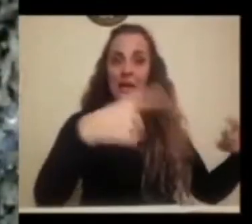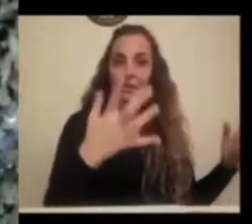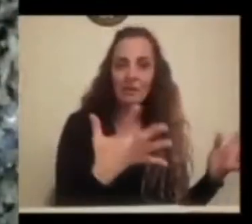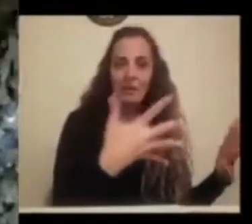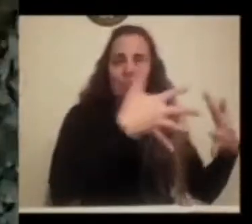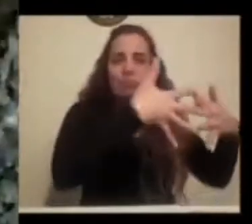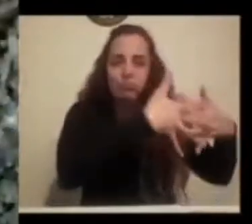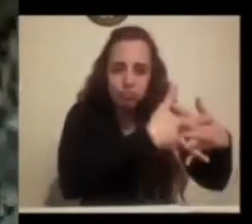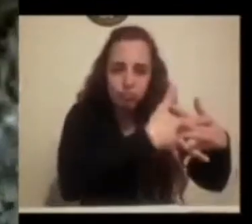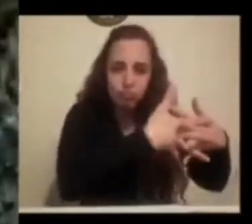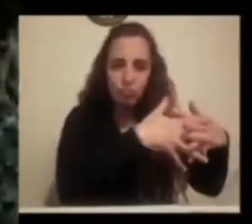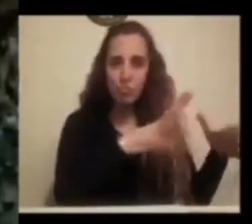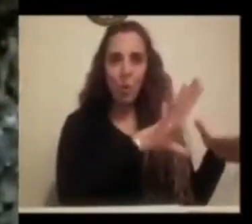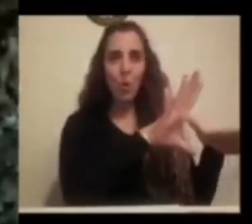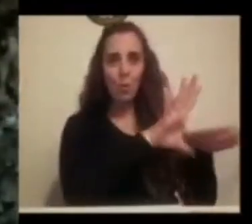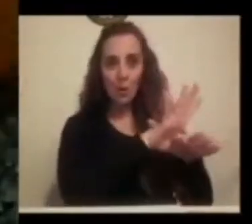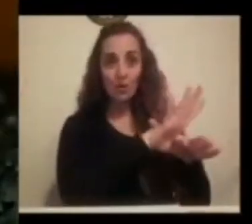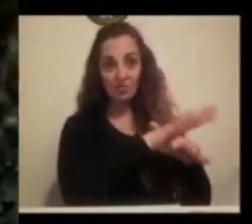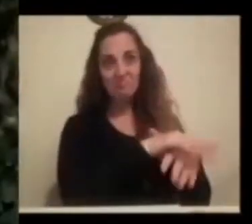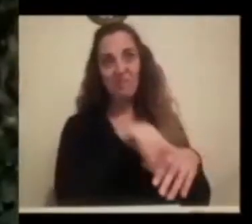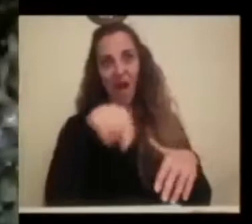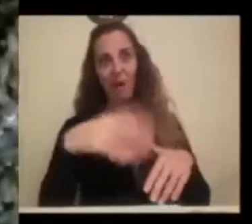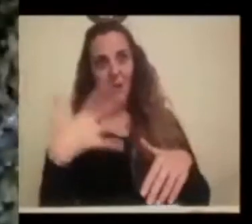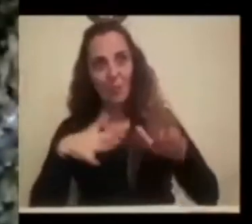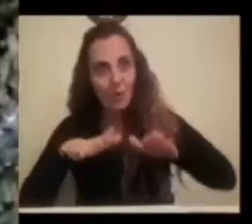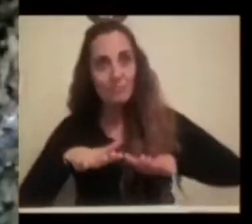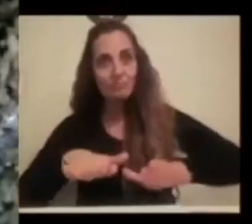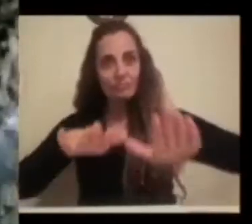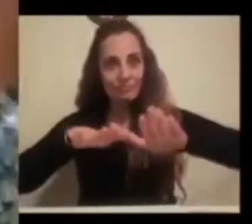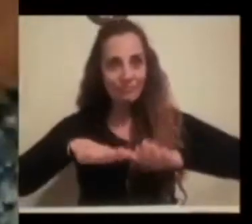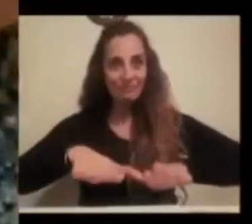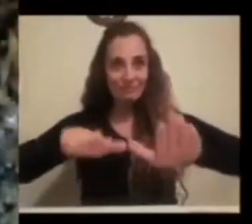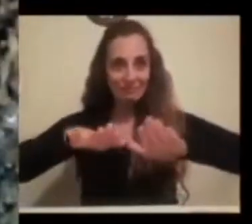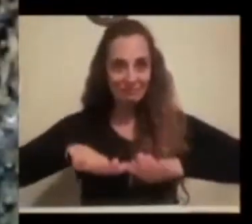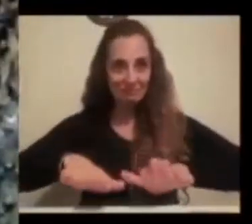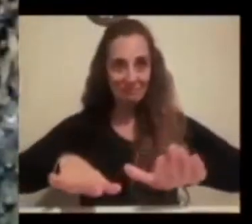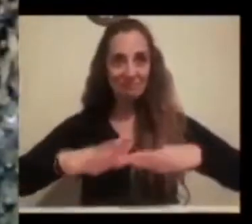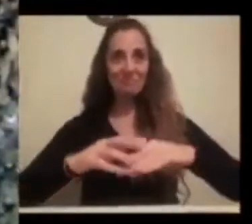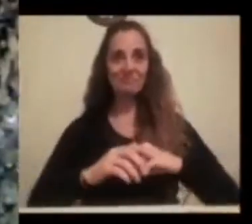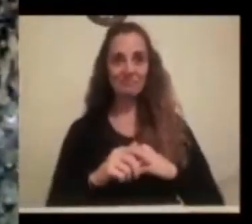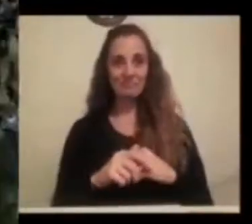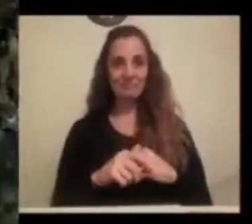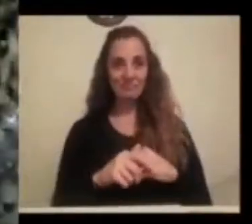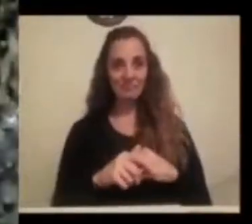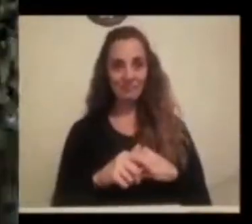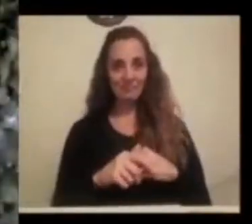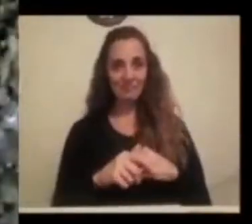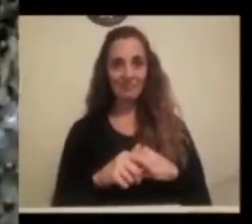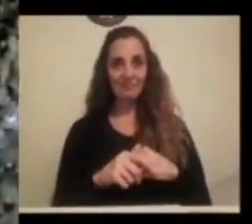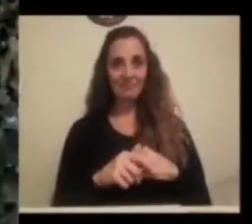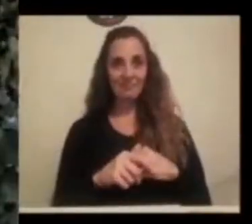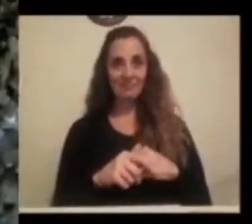bien todos los ingredientes. Así que bueno, empezamos a estirar.